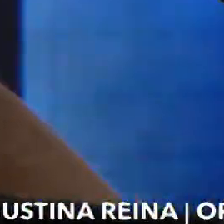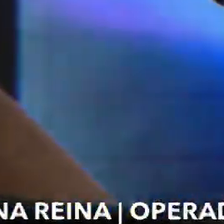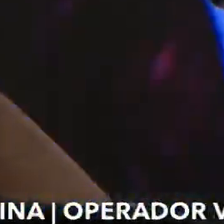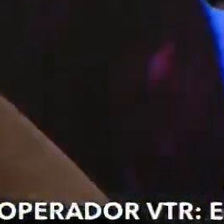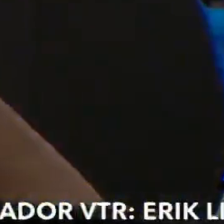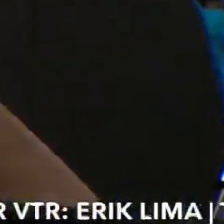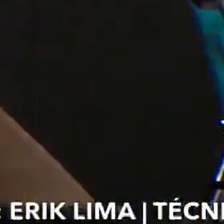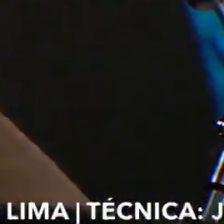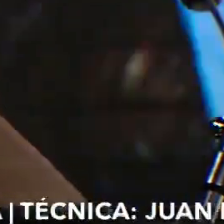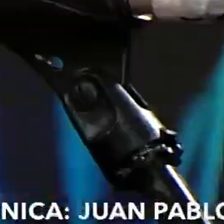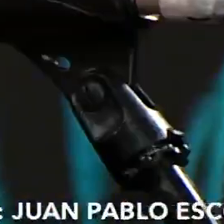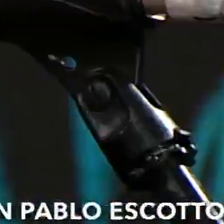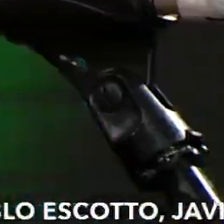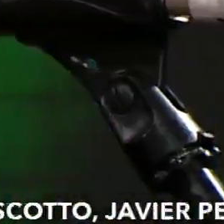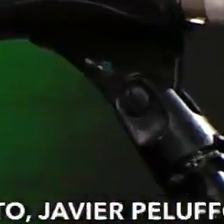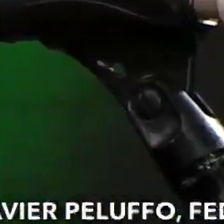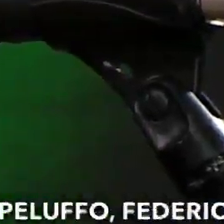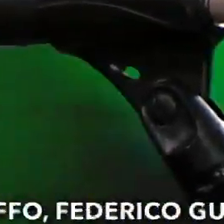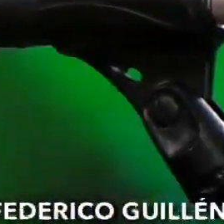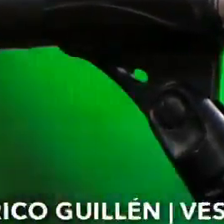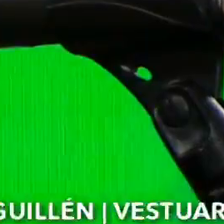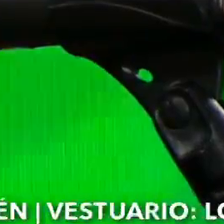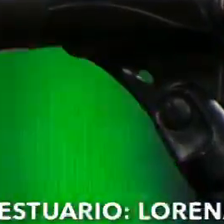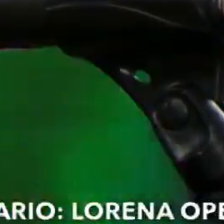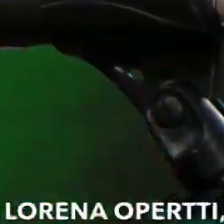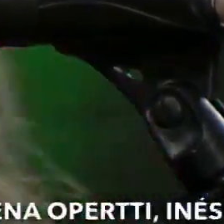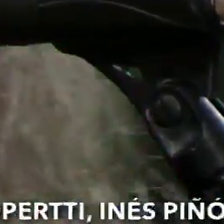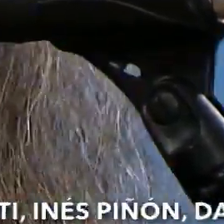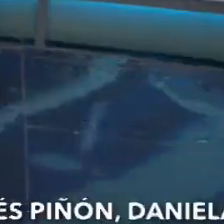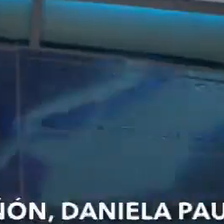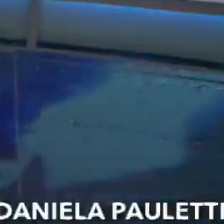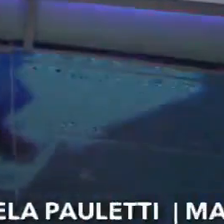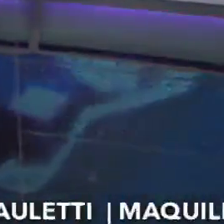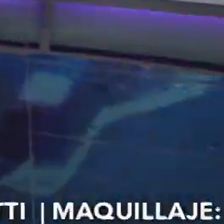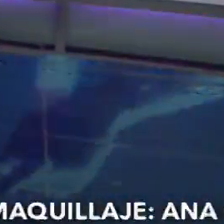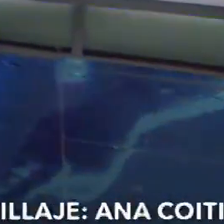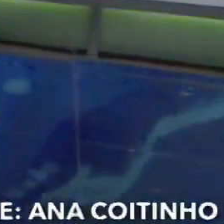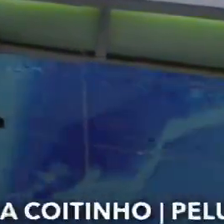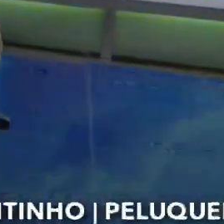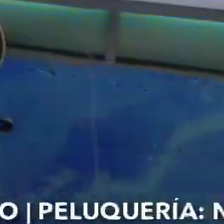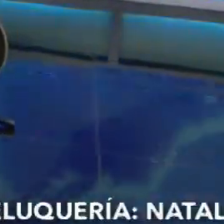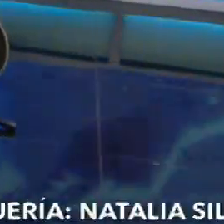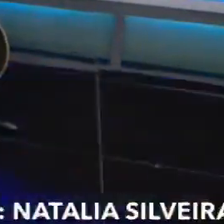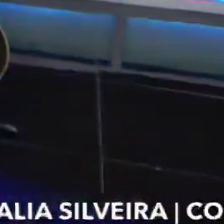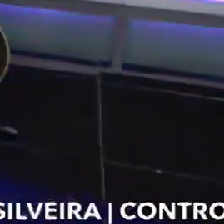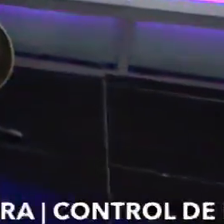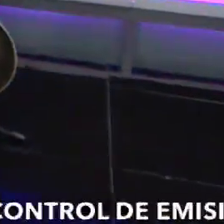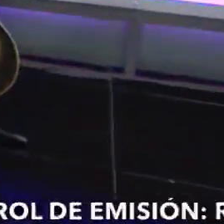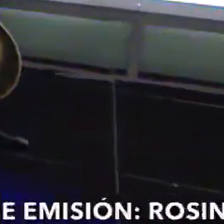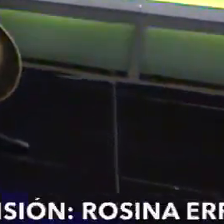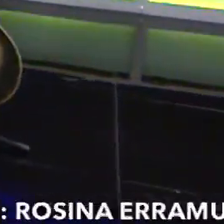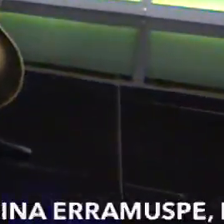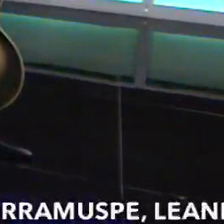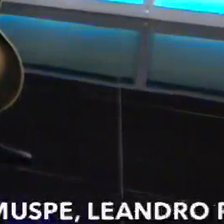Las celdas en pos de la humanidad, de la soledad, de la humanidad, de la soledad,